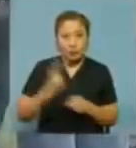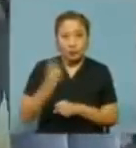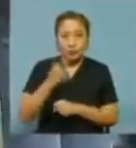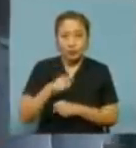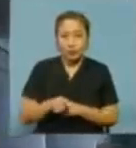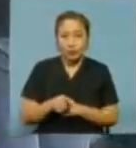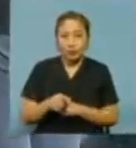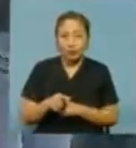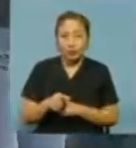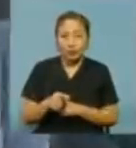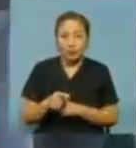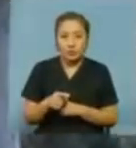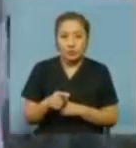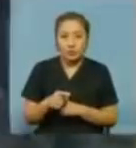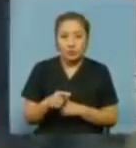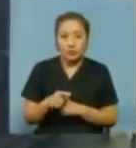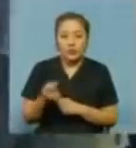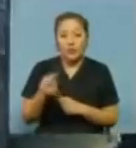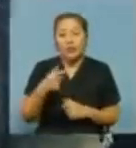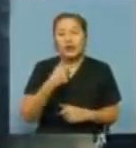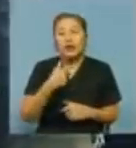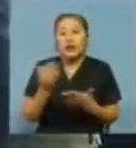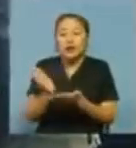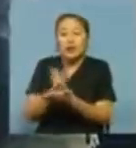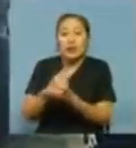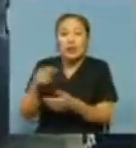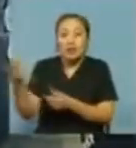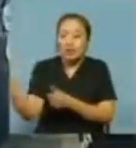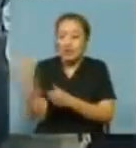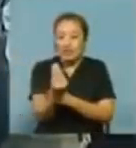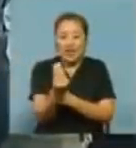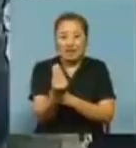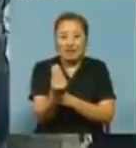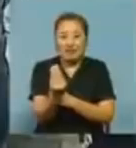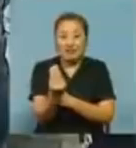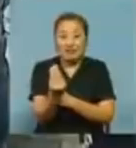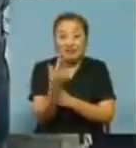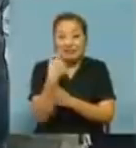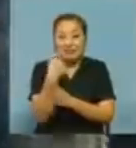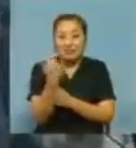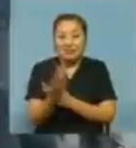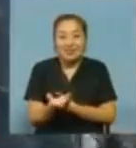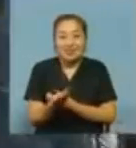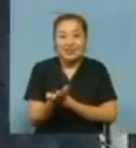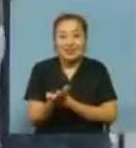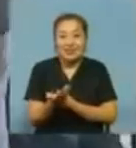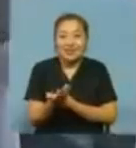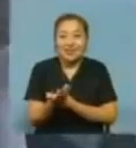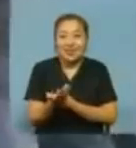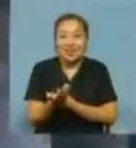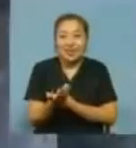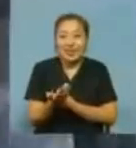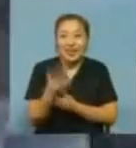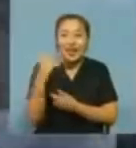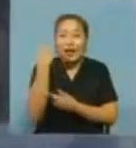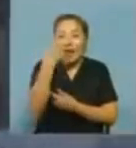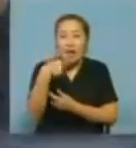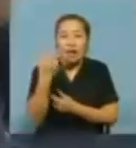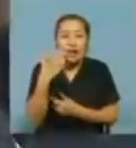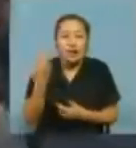instancia, yo lo que espero es que ellos se hagan presentes acá, que den la